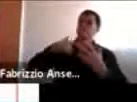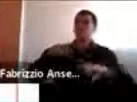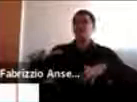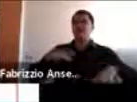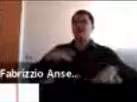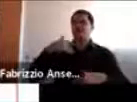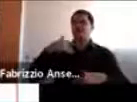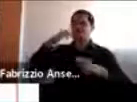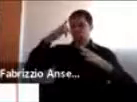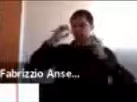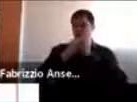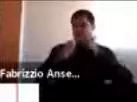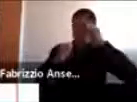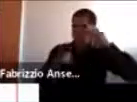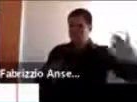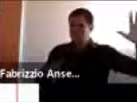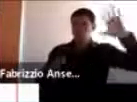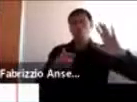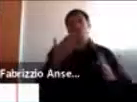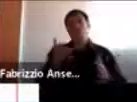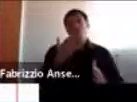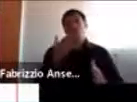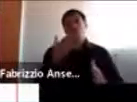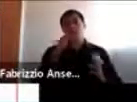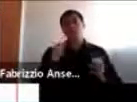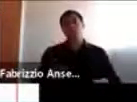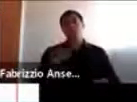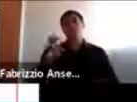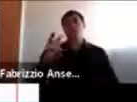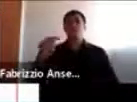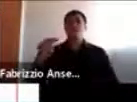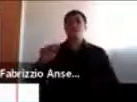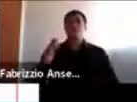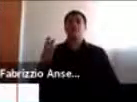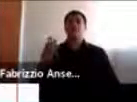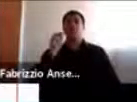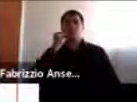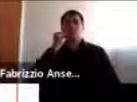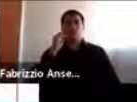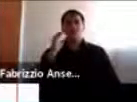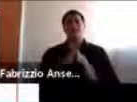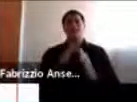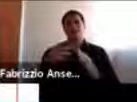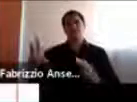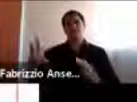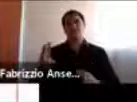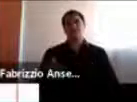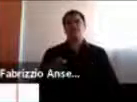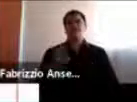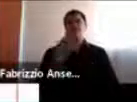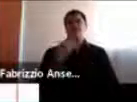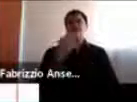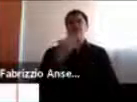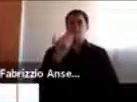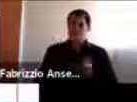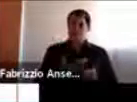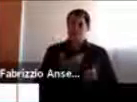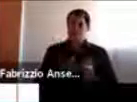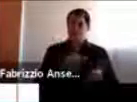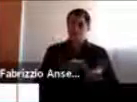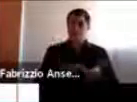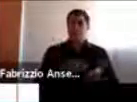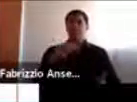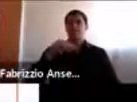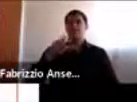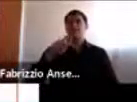lo puede hacer un papá o una mamá o un hermano en la casa o una abuelita por otro lado también se comprobó en este metanálisis